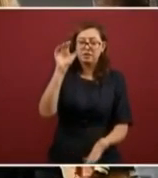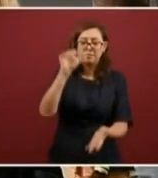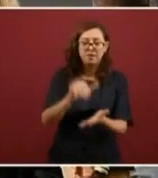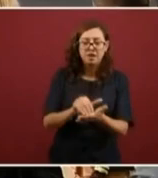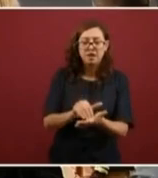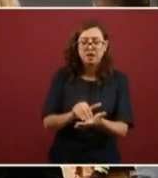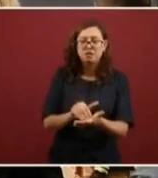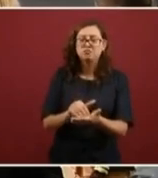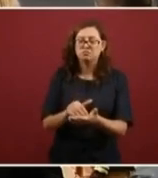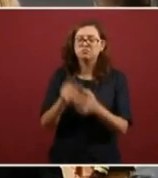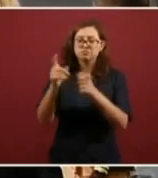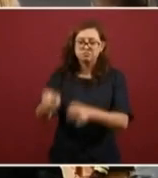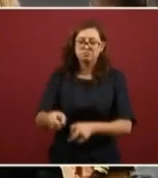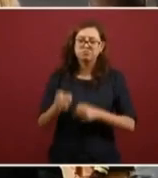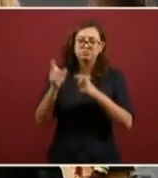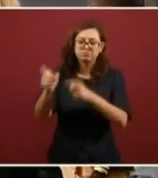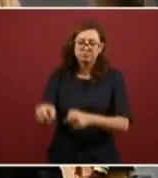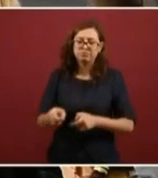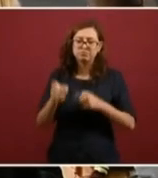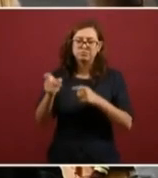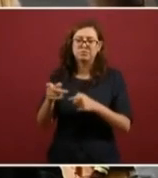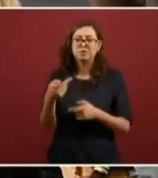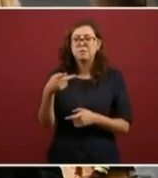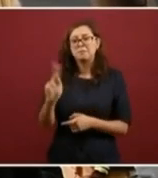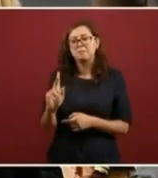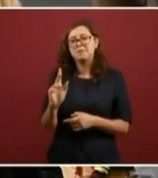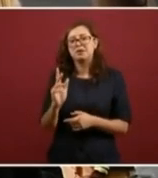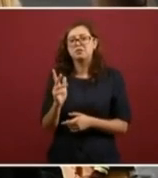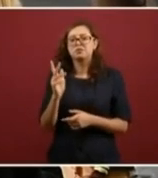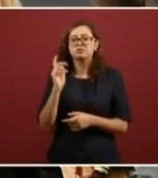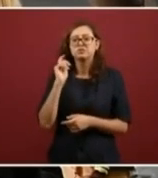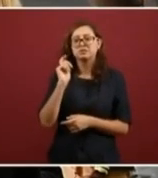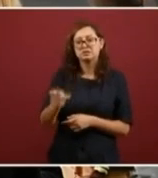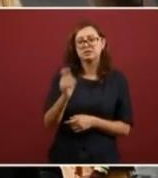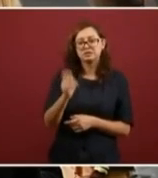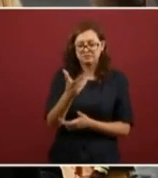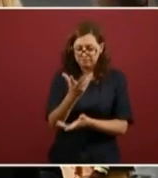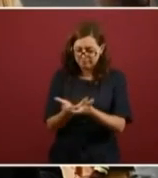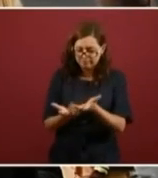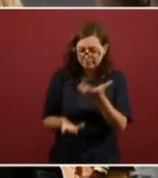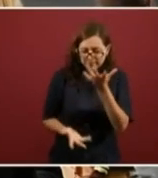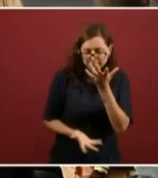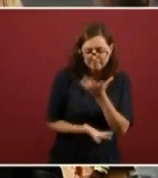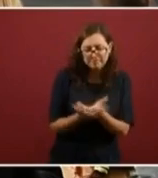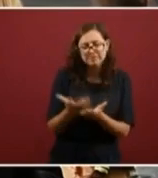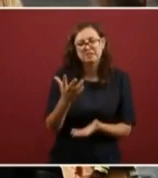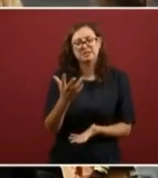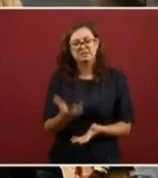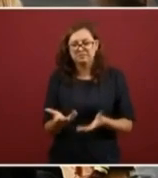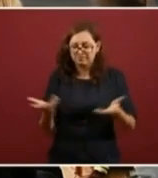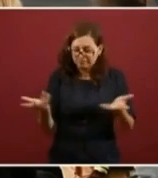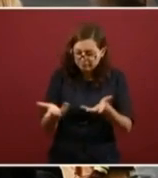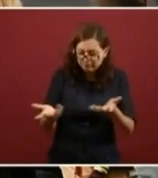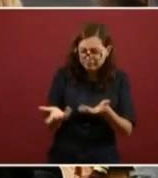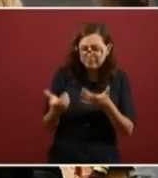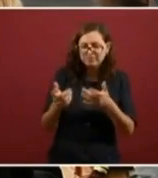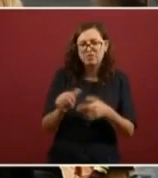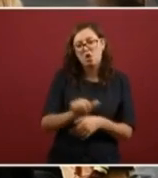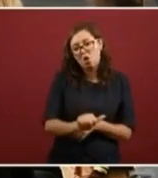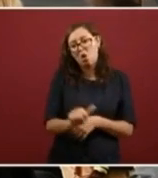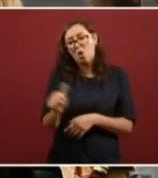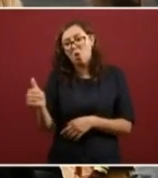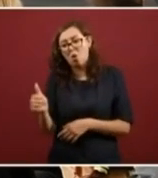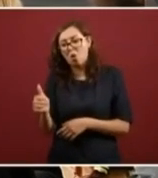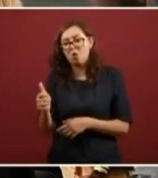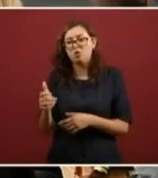dedican a la pesca, pero de la pesca semiartesanal, es decir, a la pesca ribereña, y el resto de